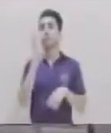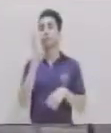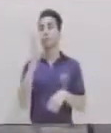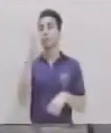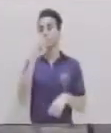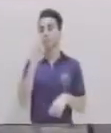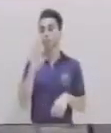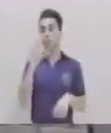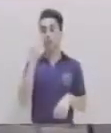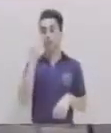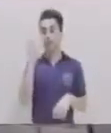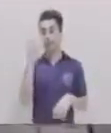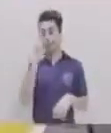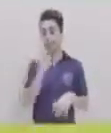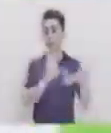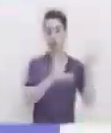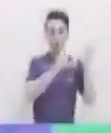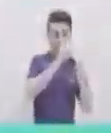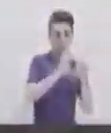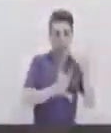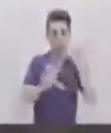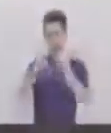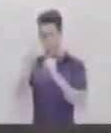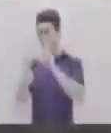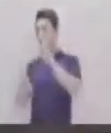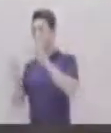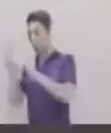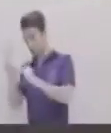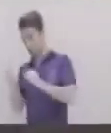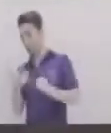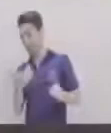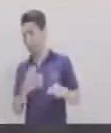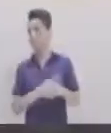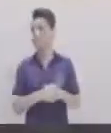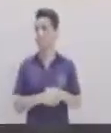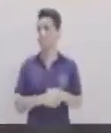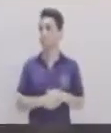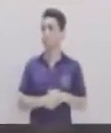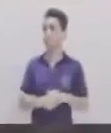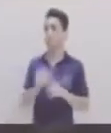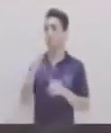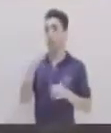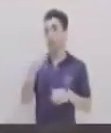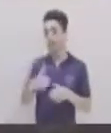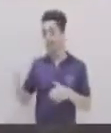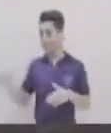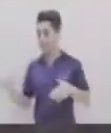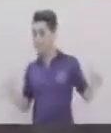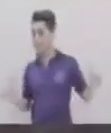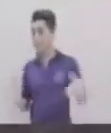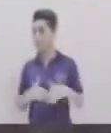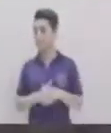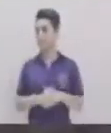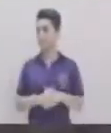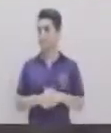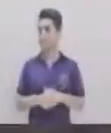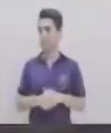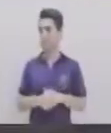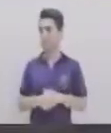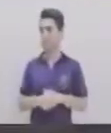3 series de 12 repeticiones. Y nuestro siguiente ejercicio sería paso lateral con